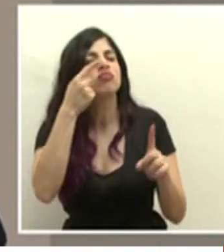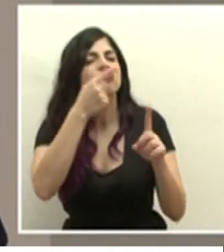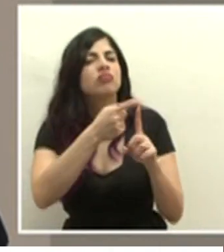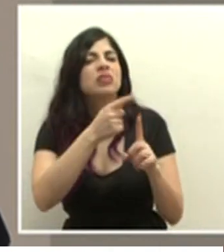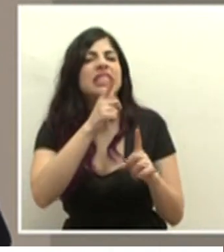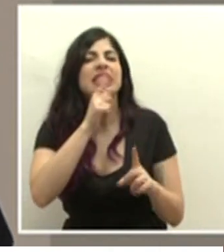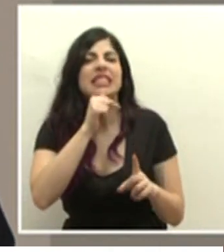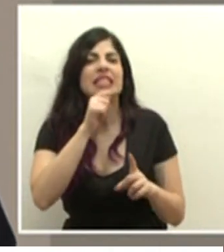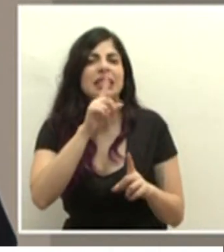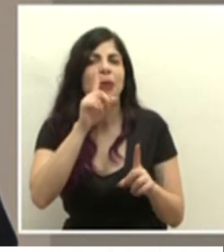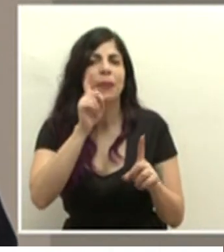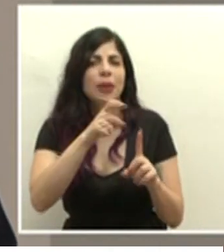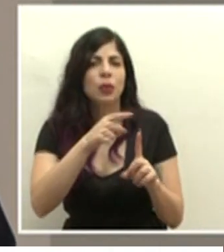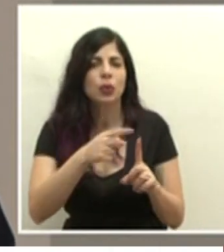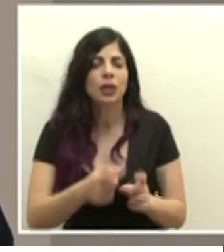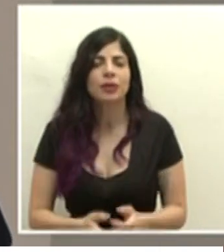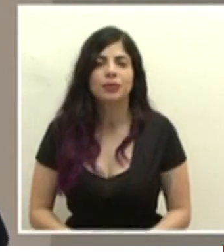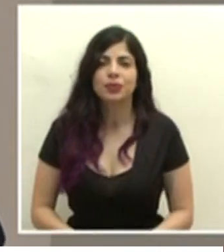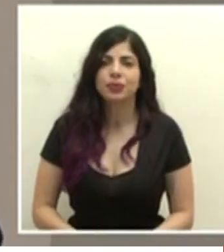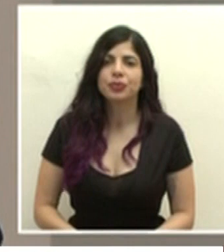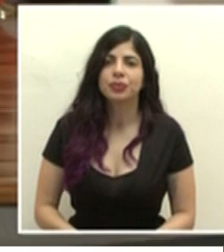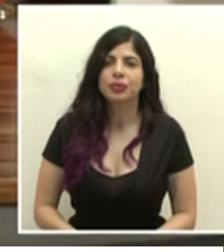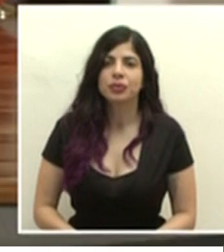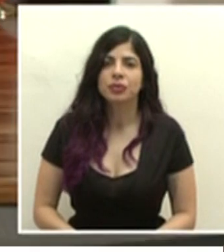indicar hacia quién estaría dirigida su consulta.